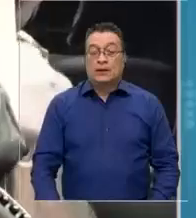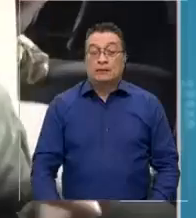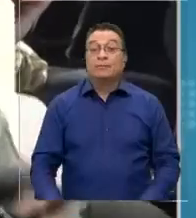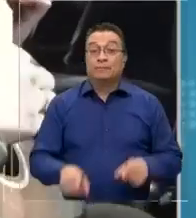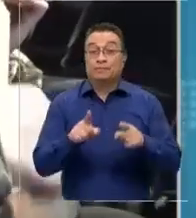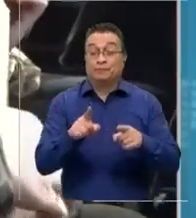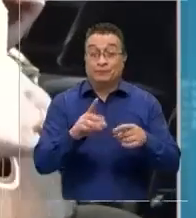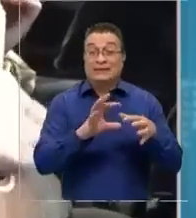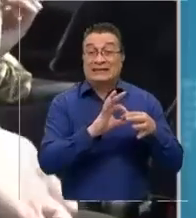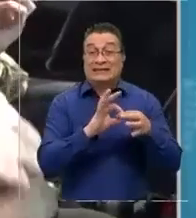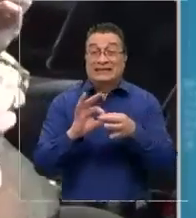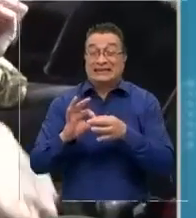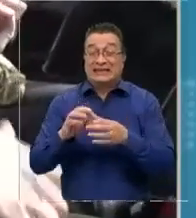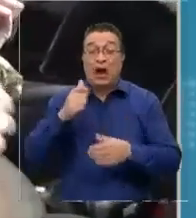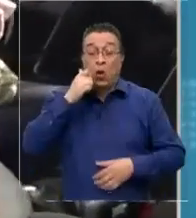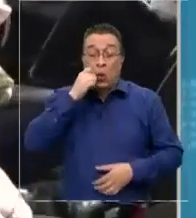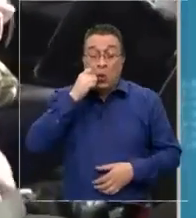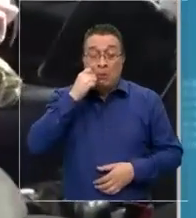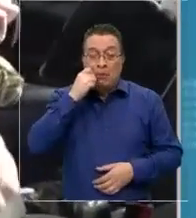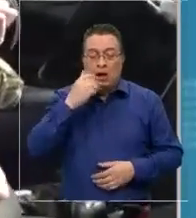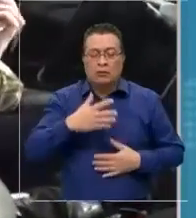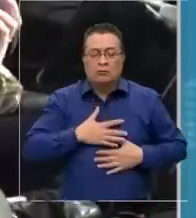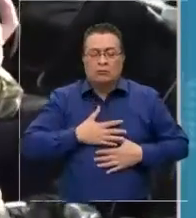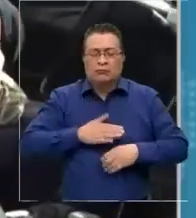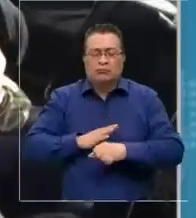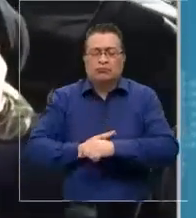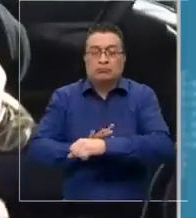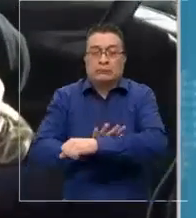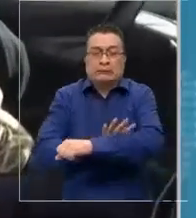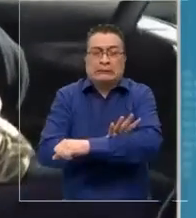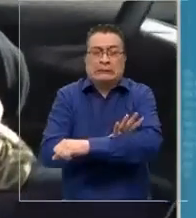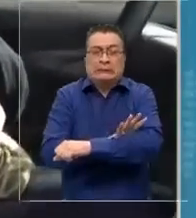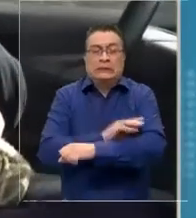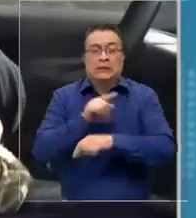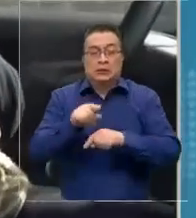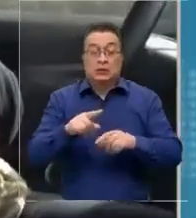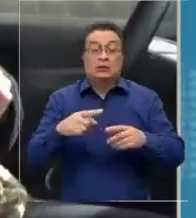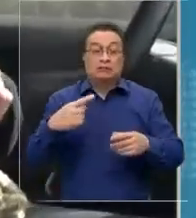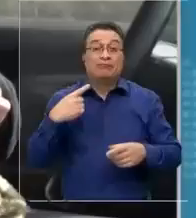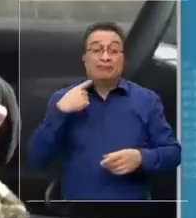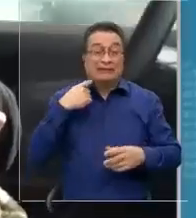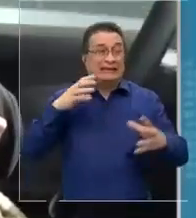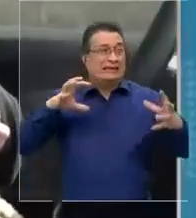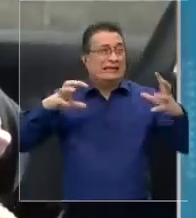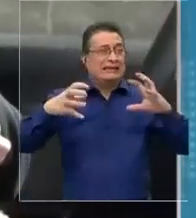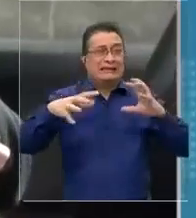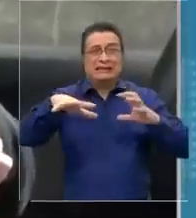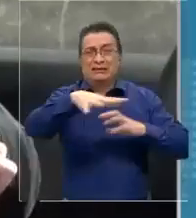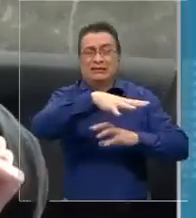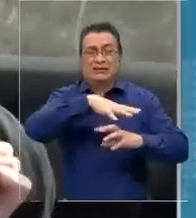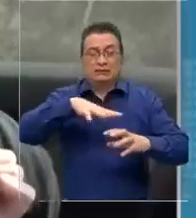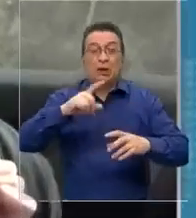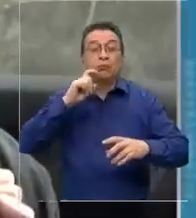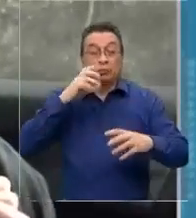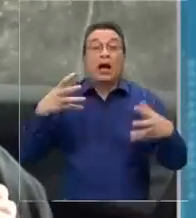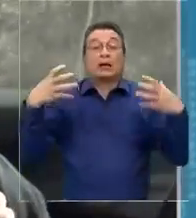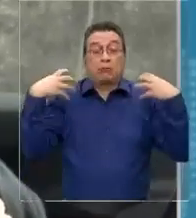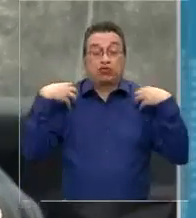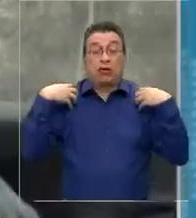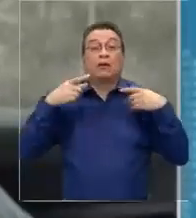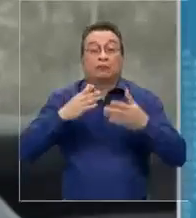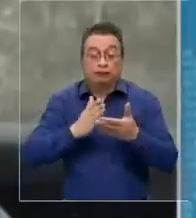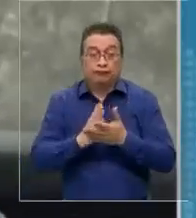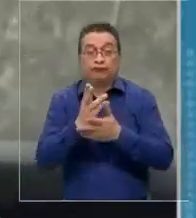Ahí está un momento humano, emotivo, en medio de la tragedia que se está viviendo. Una tragedia que tiene, claro, un principal responsable, quien